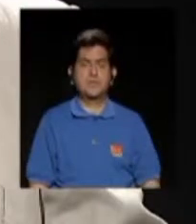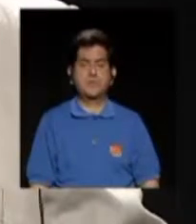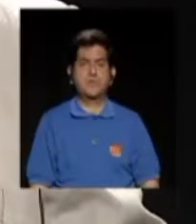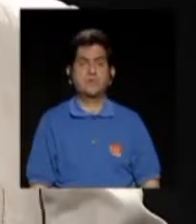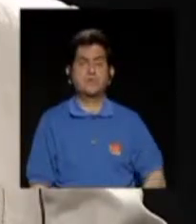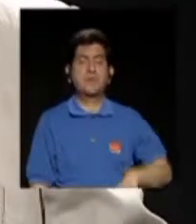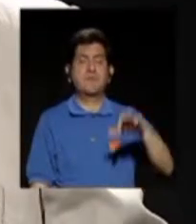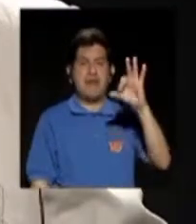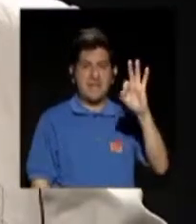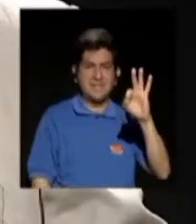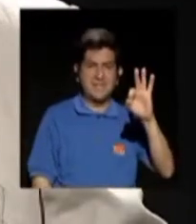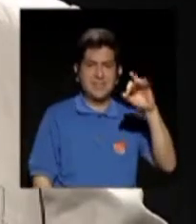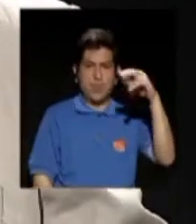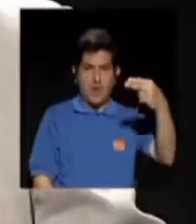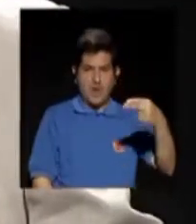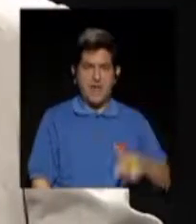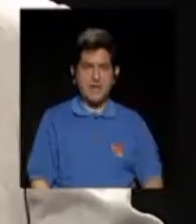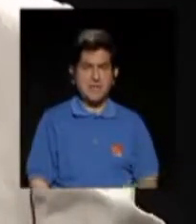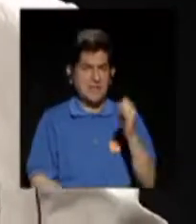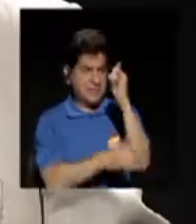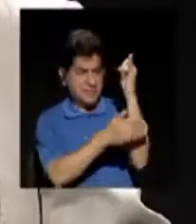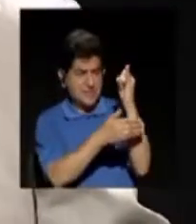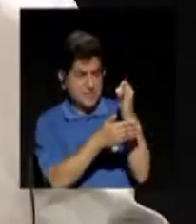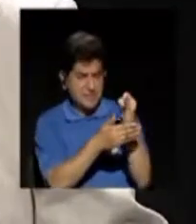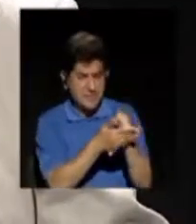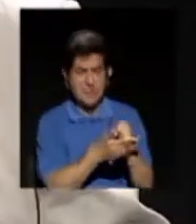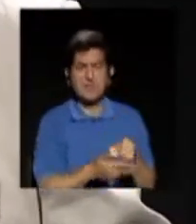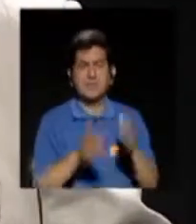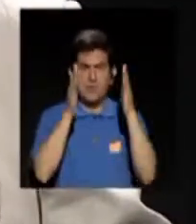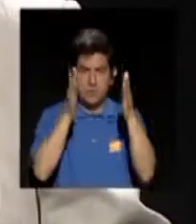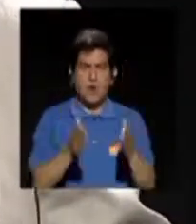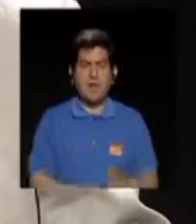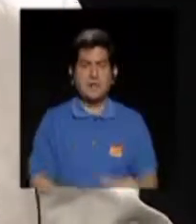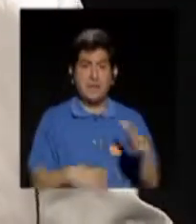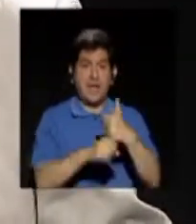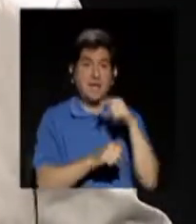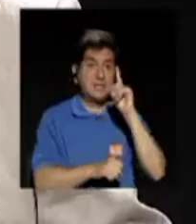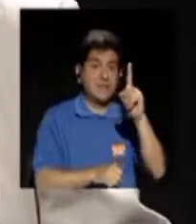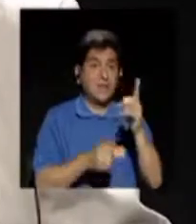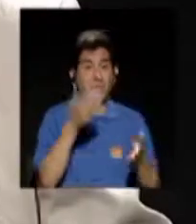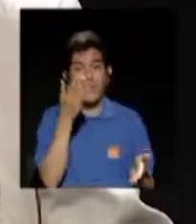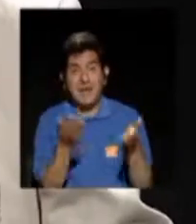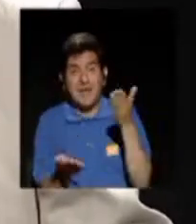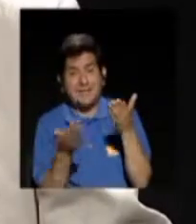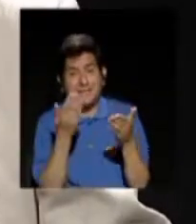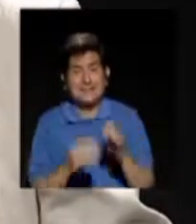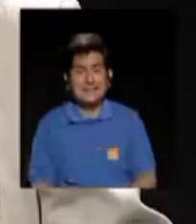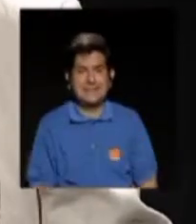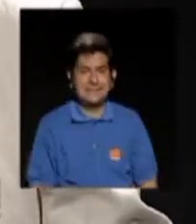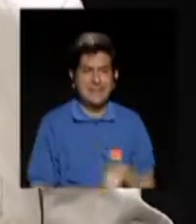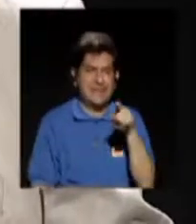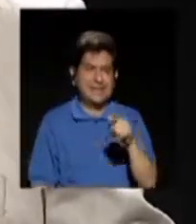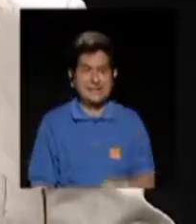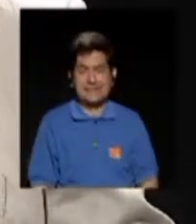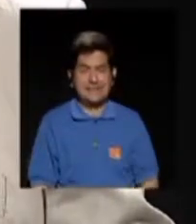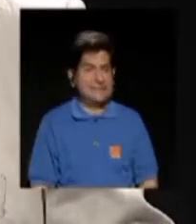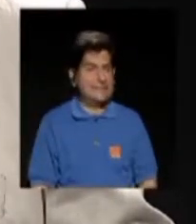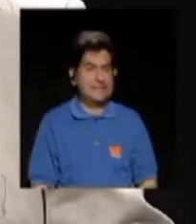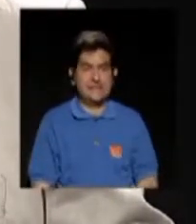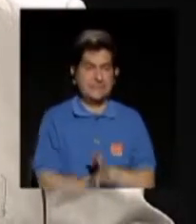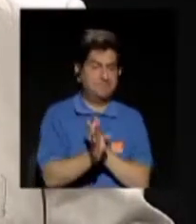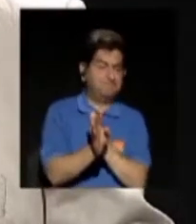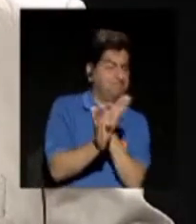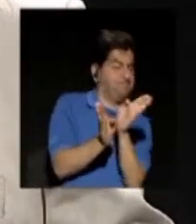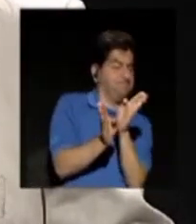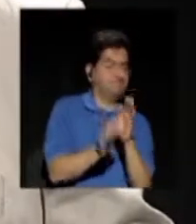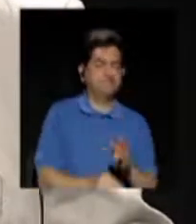el gran caricaturista, publica lamentablemente una caricatura un poquillo, digamos, desentonada, en la